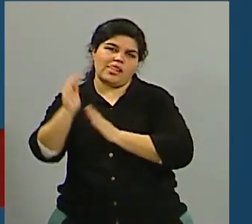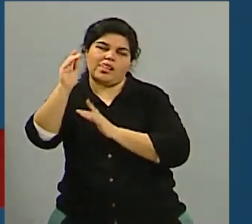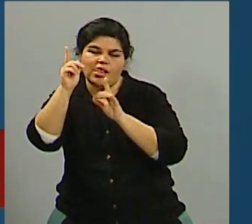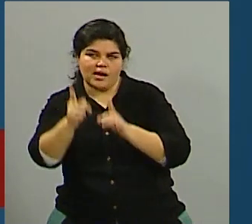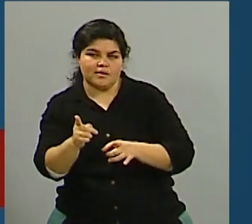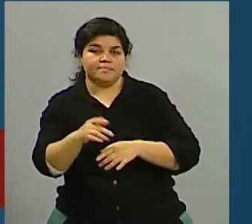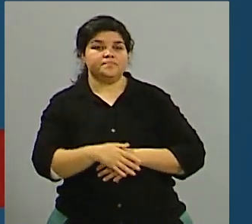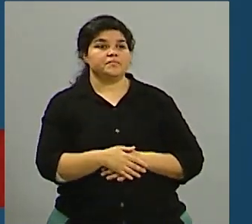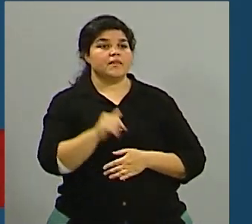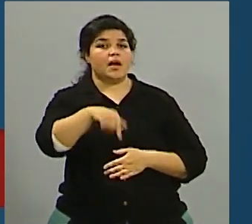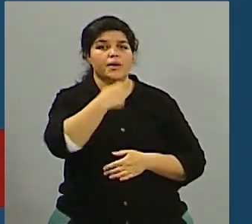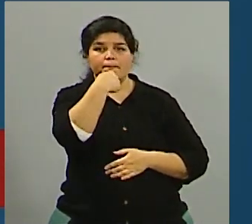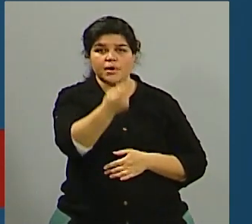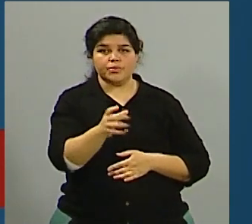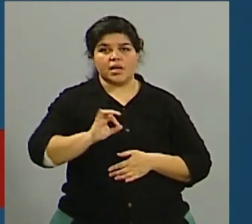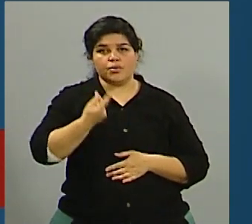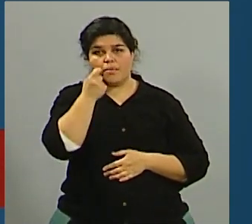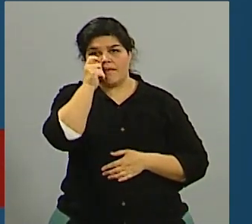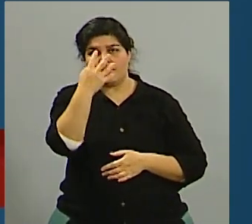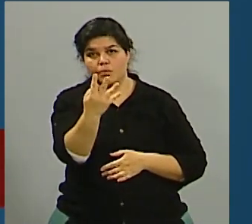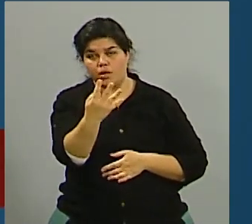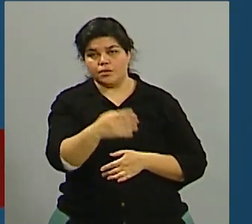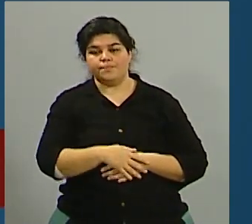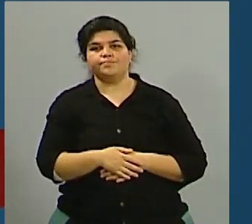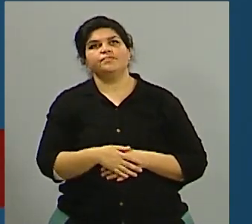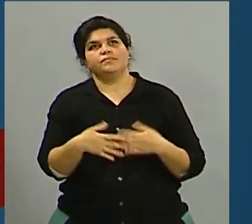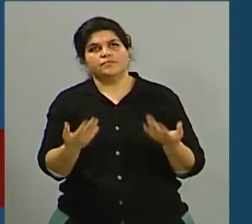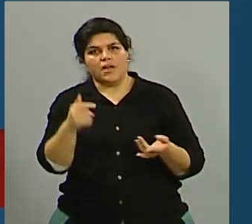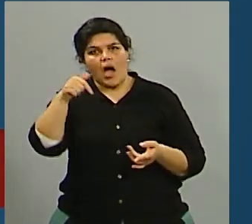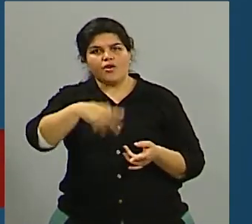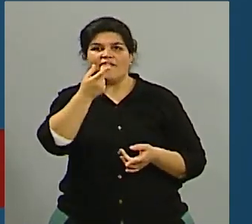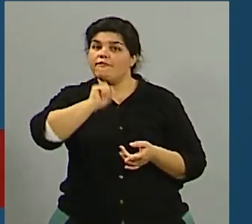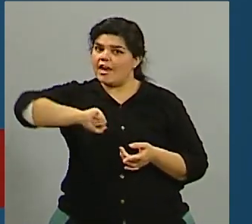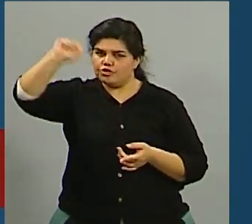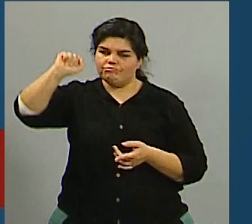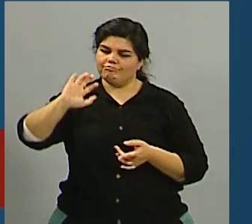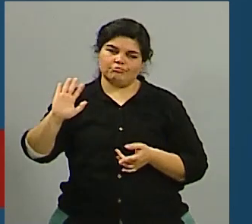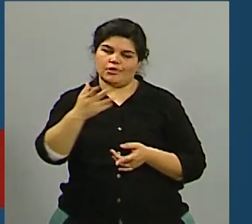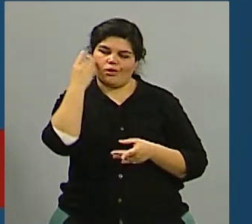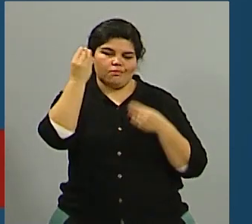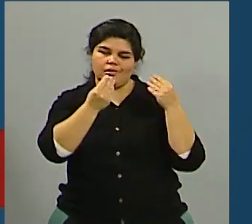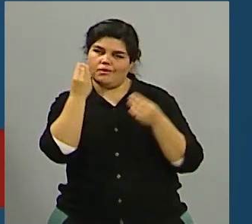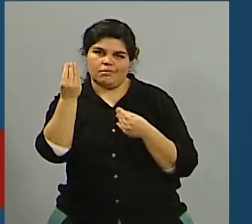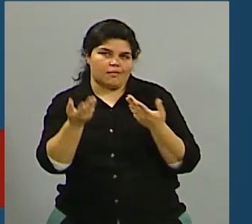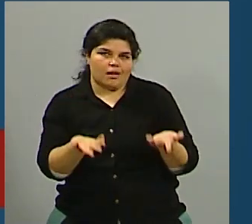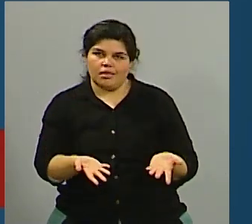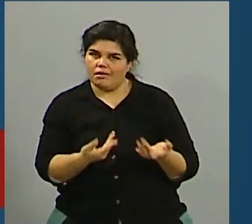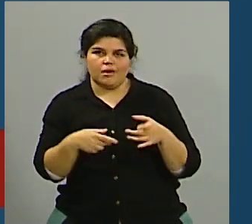el 2024, pensando en inflación hoy, el tema de preocupación para todos, ¿no? Tengamos o no